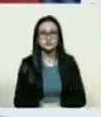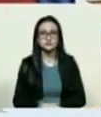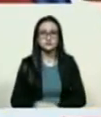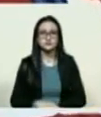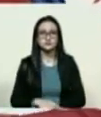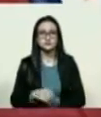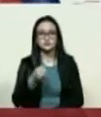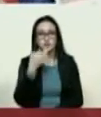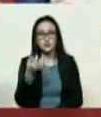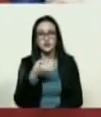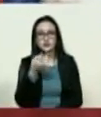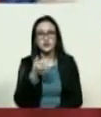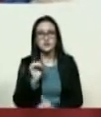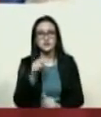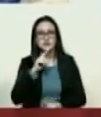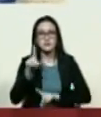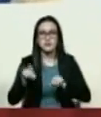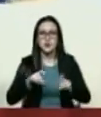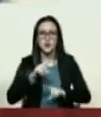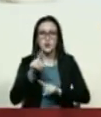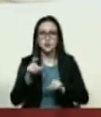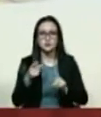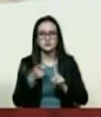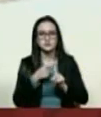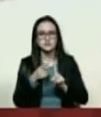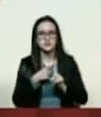Buenas tardes. Inicia la ronda de preguntas y la primera la